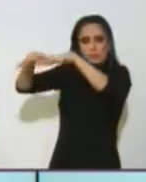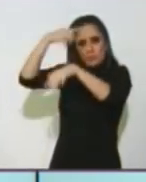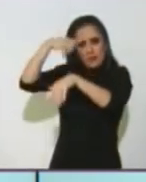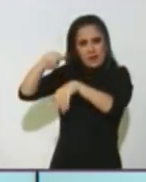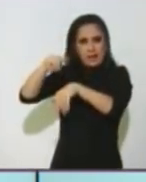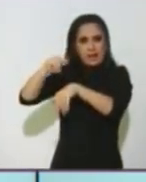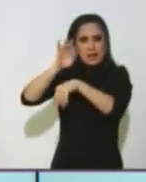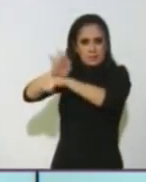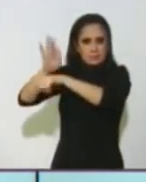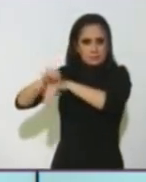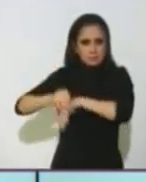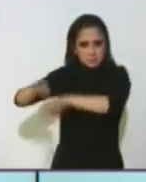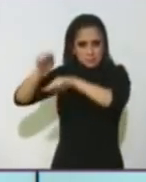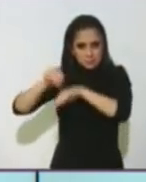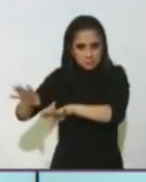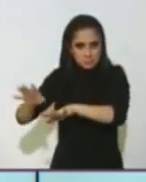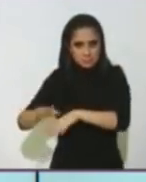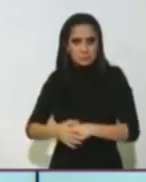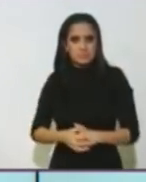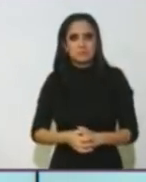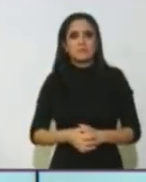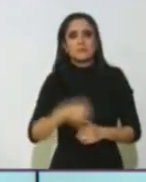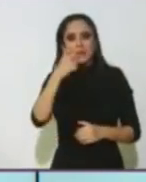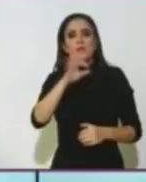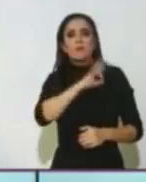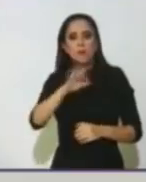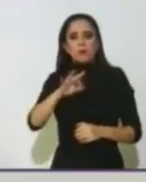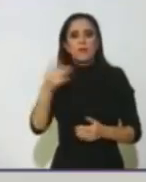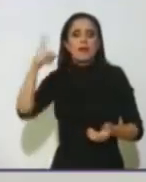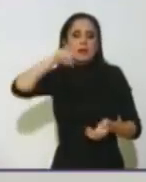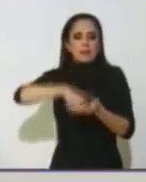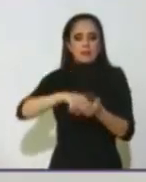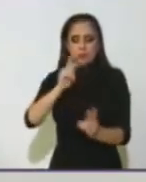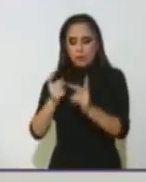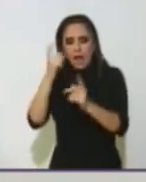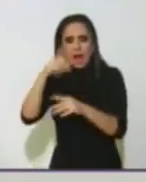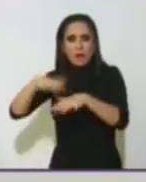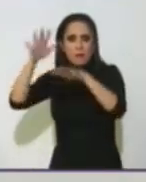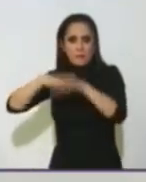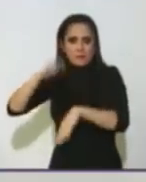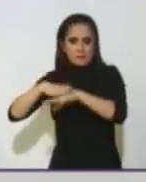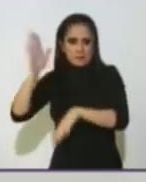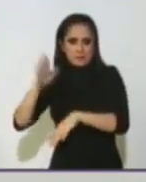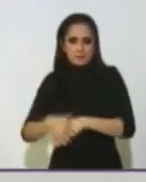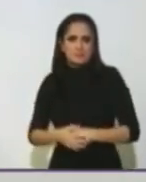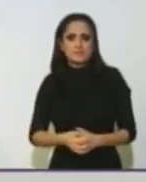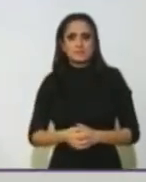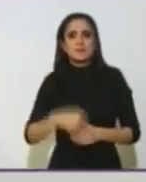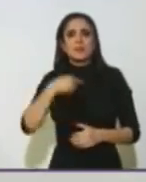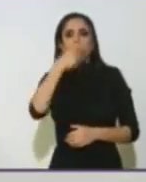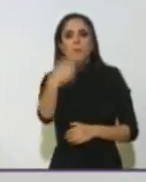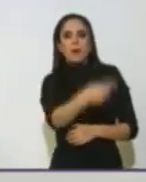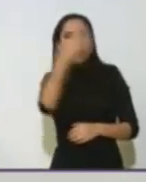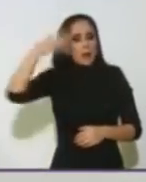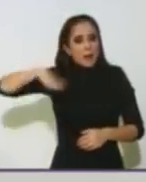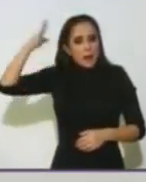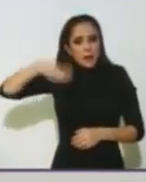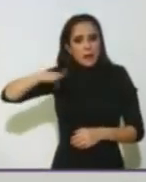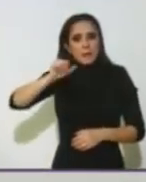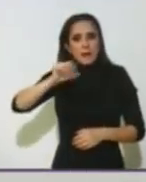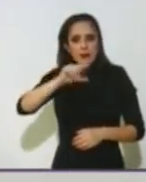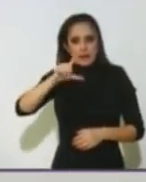un lugar para poder cosechar el agua tiempo muchas gracias doble no pregunto alejandra barrales